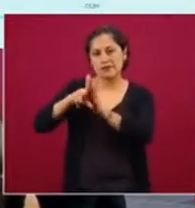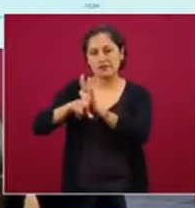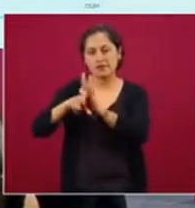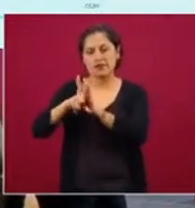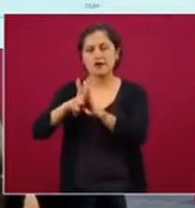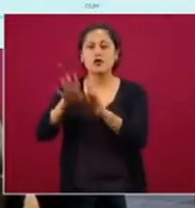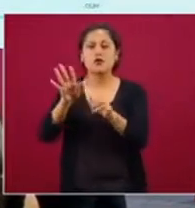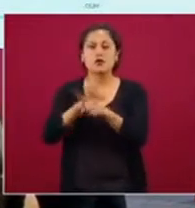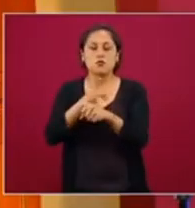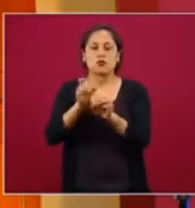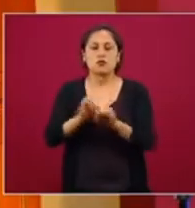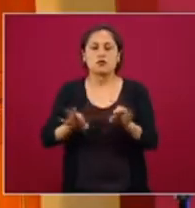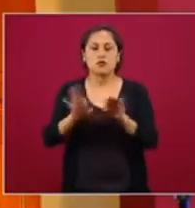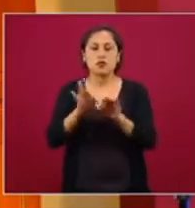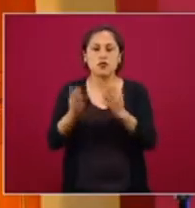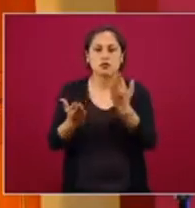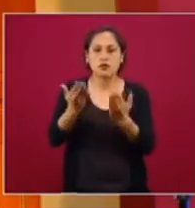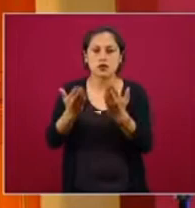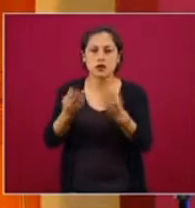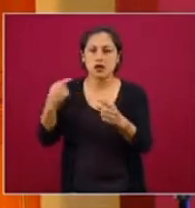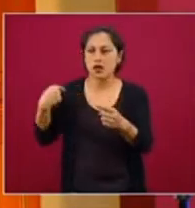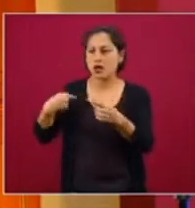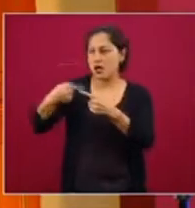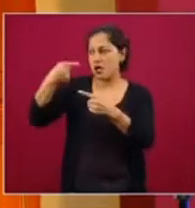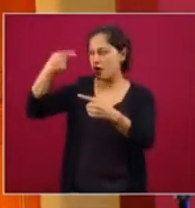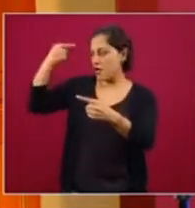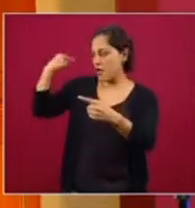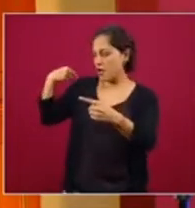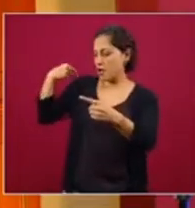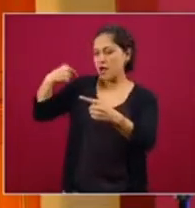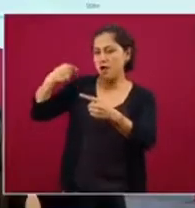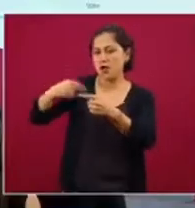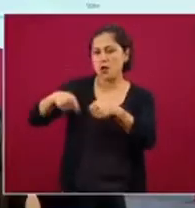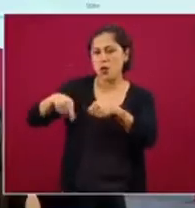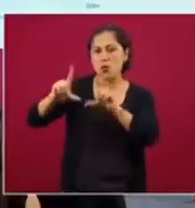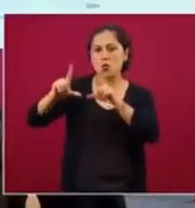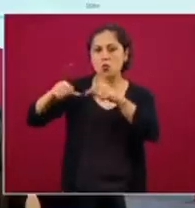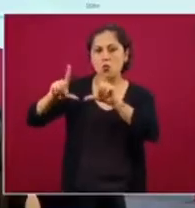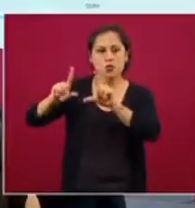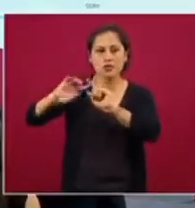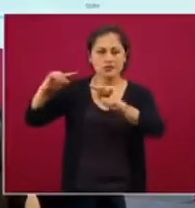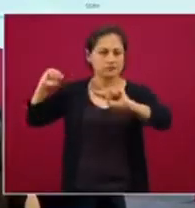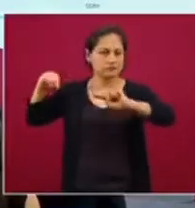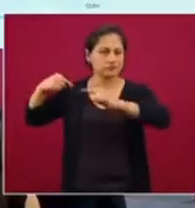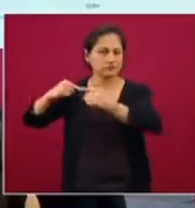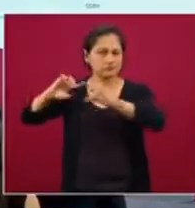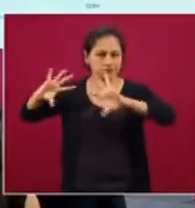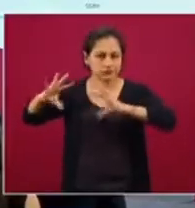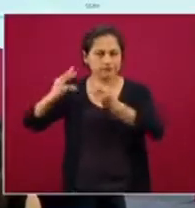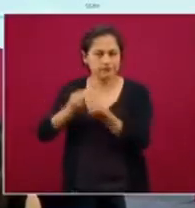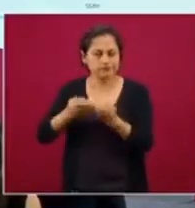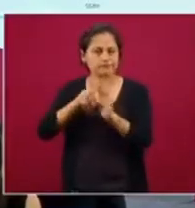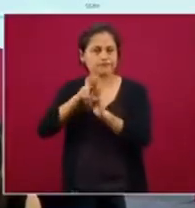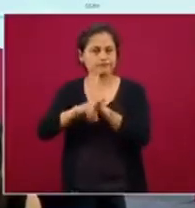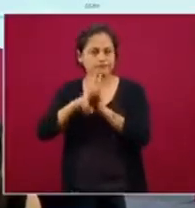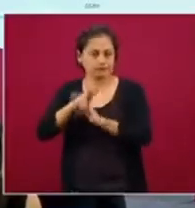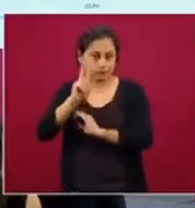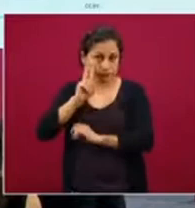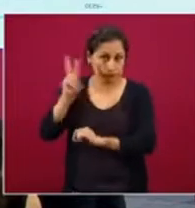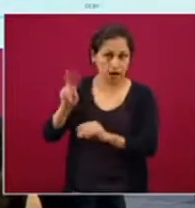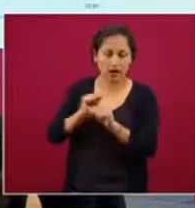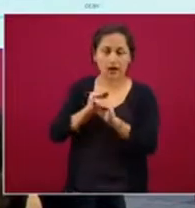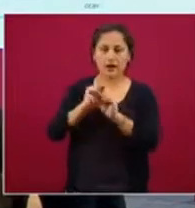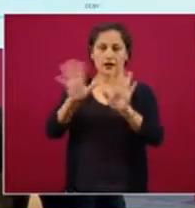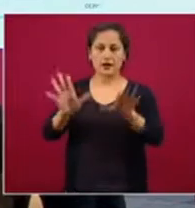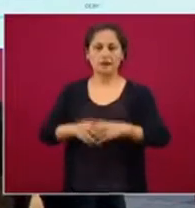la forma dinámica en que van cambiando las gráficas, nos ayuda a entender más fácilmente el mensaje. Antes de entrar en la animación,